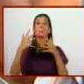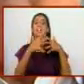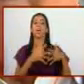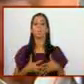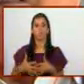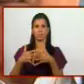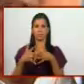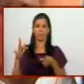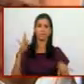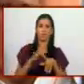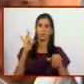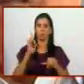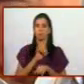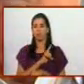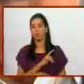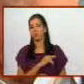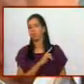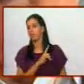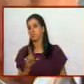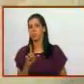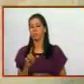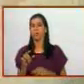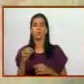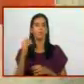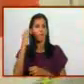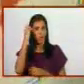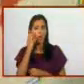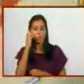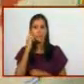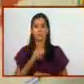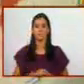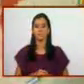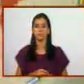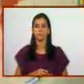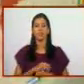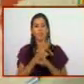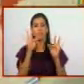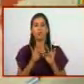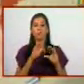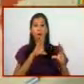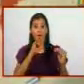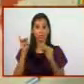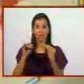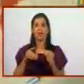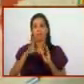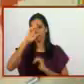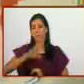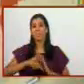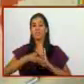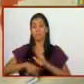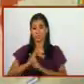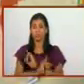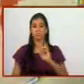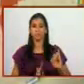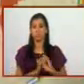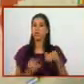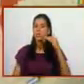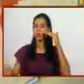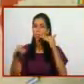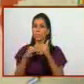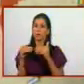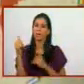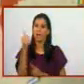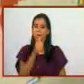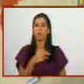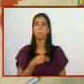y de la comunidad europea. Este mecanismo de diálogo respetará el derecho internacional, la igualdad de cada